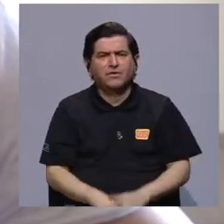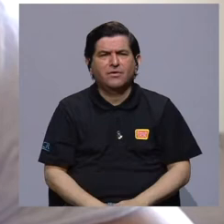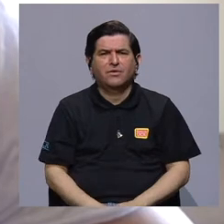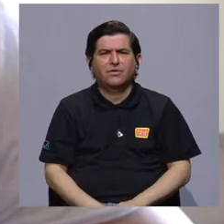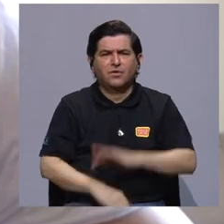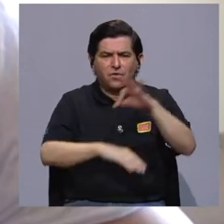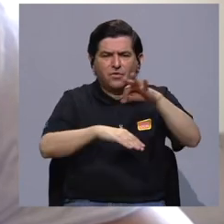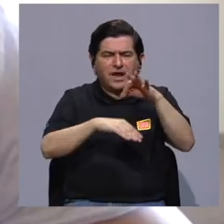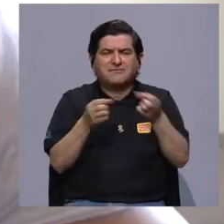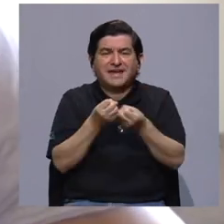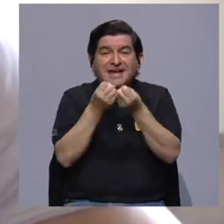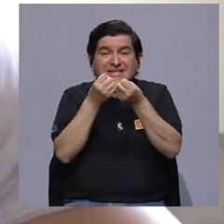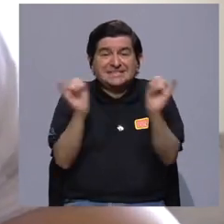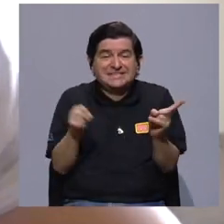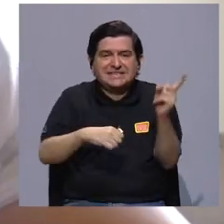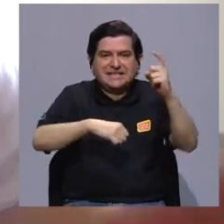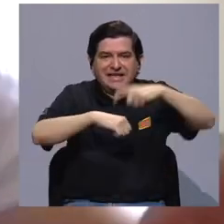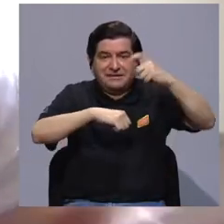con abejas sin aguijón fue,